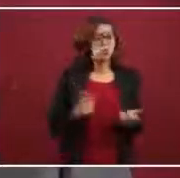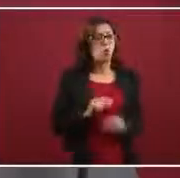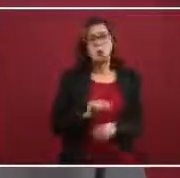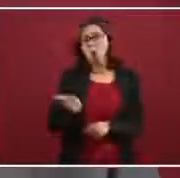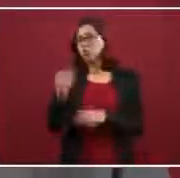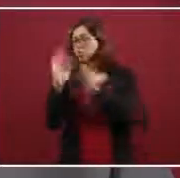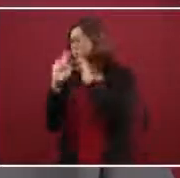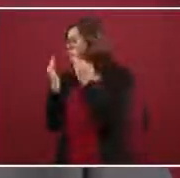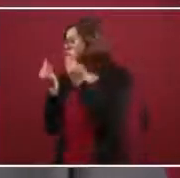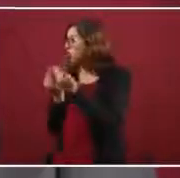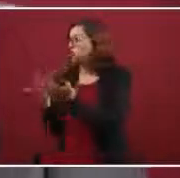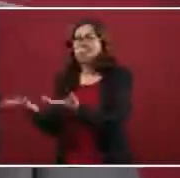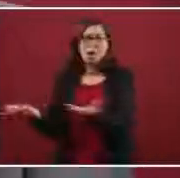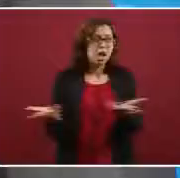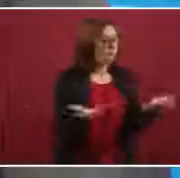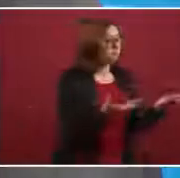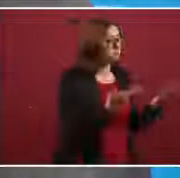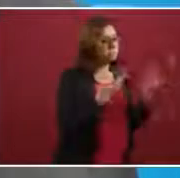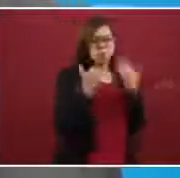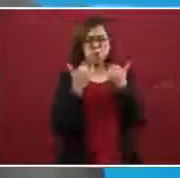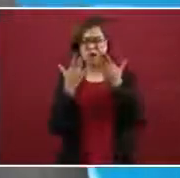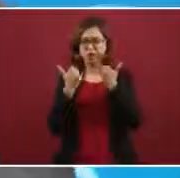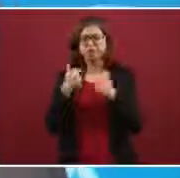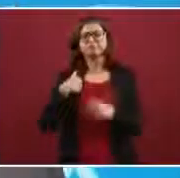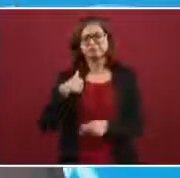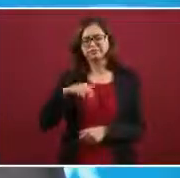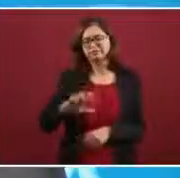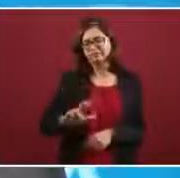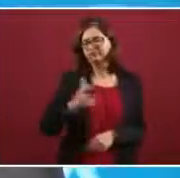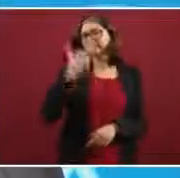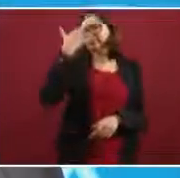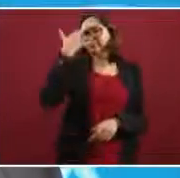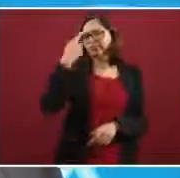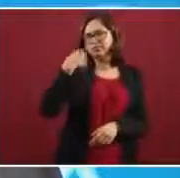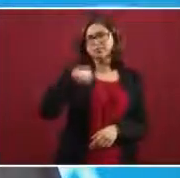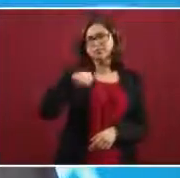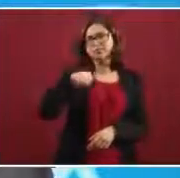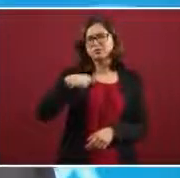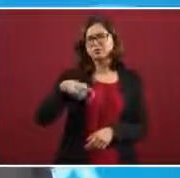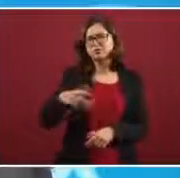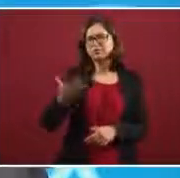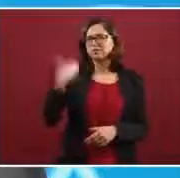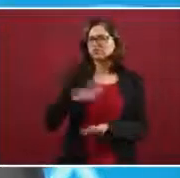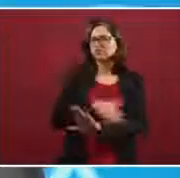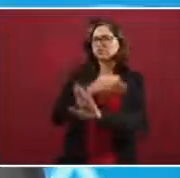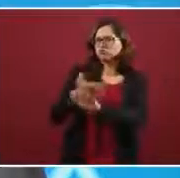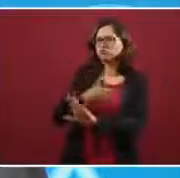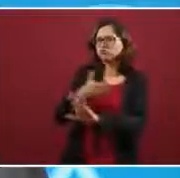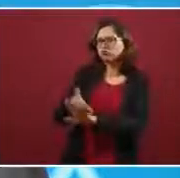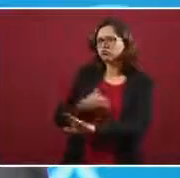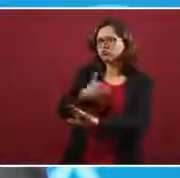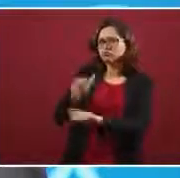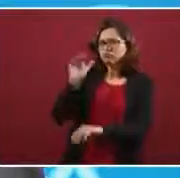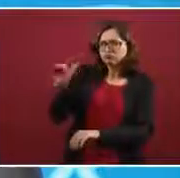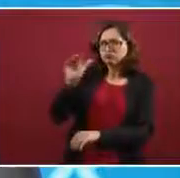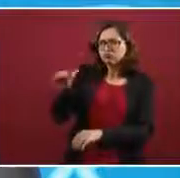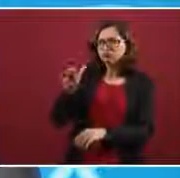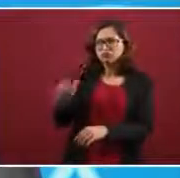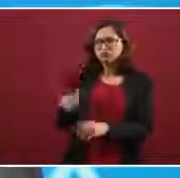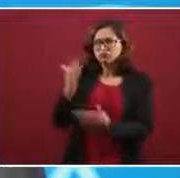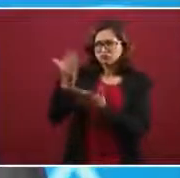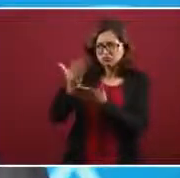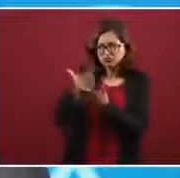Yo recuerdo que estábamos en la oposición y siempre nos decían, sí, está muy bien